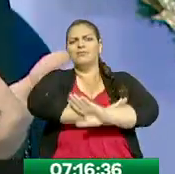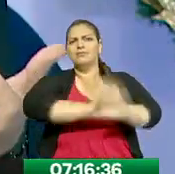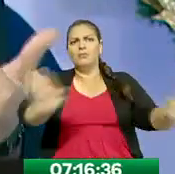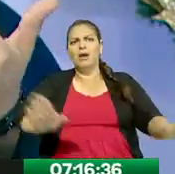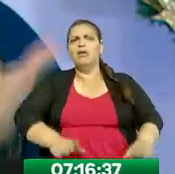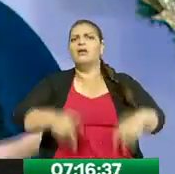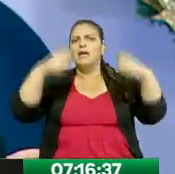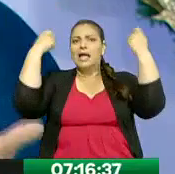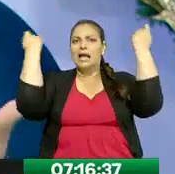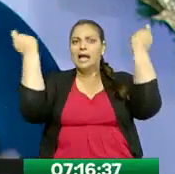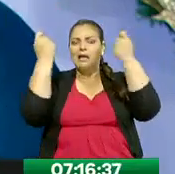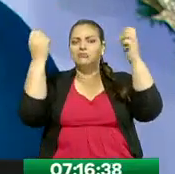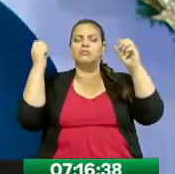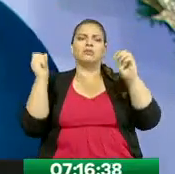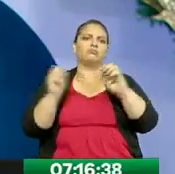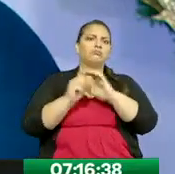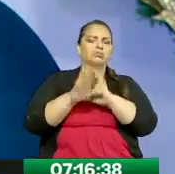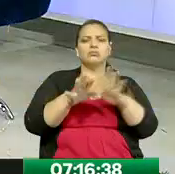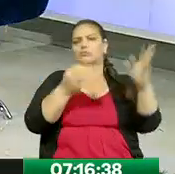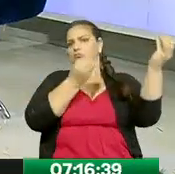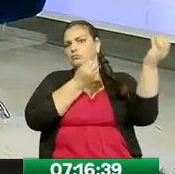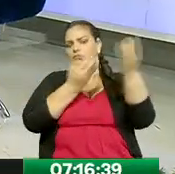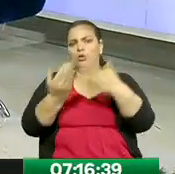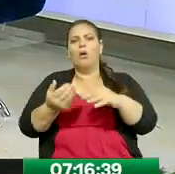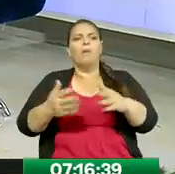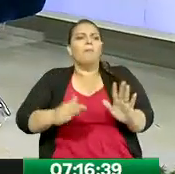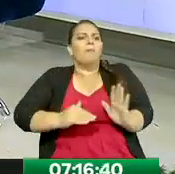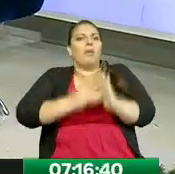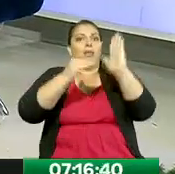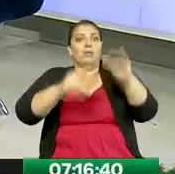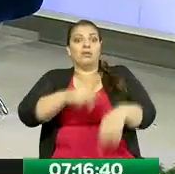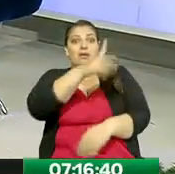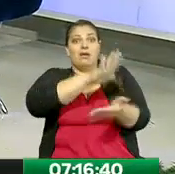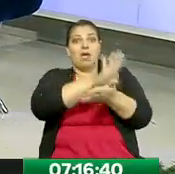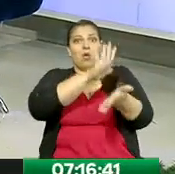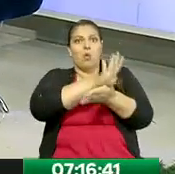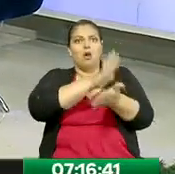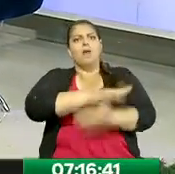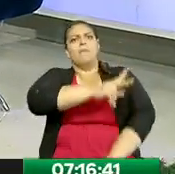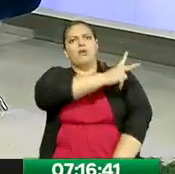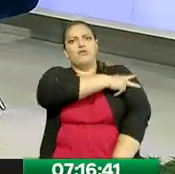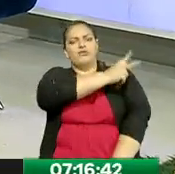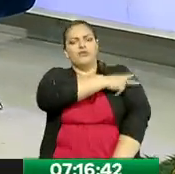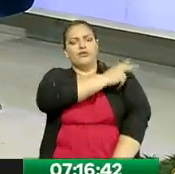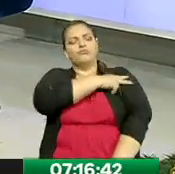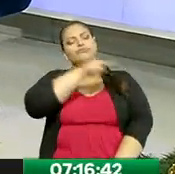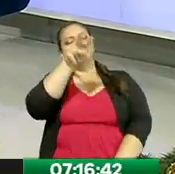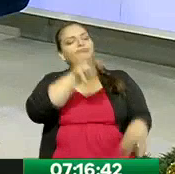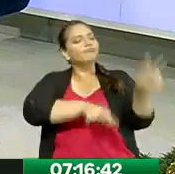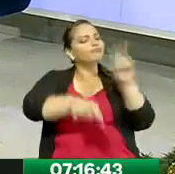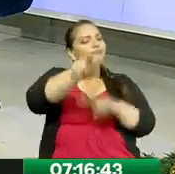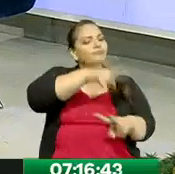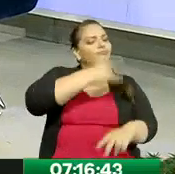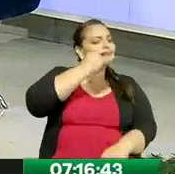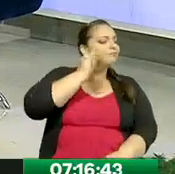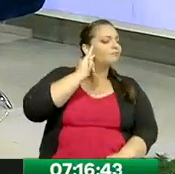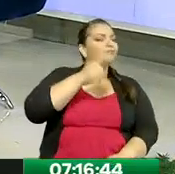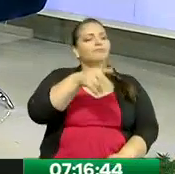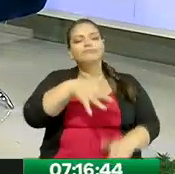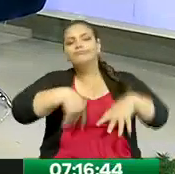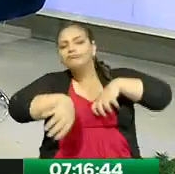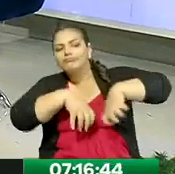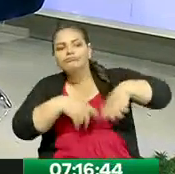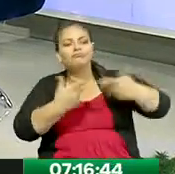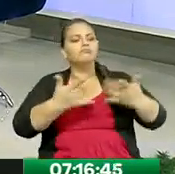referente. Más allá del tema del referente, que sin duda es esencial y es importantísimo porque a esta hora de la mañana nos ven muchos padres y madres de